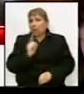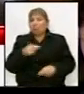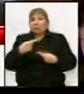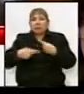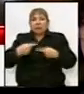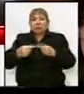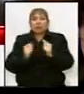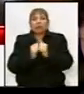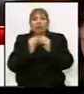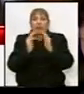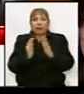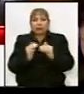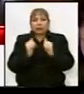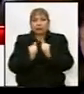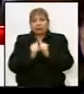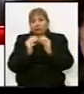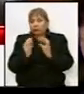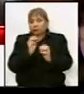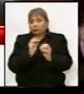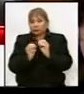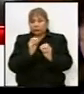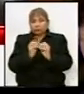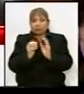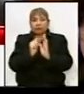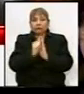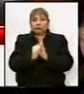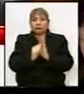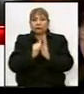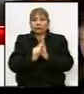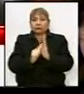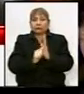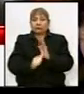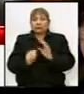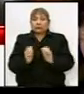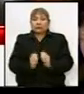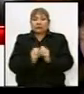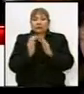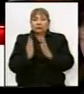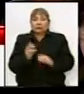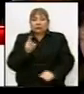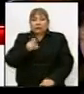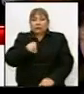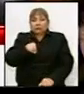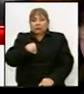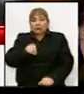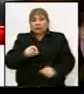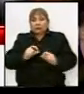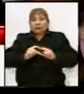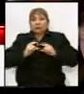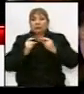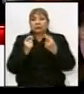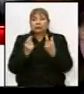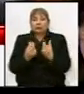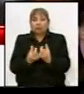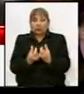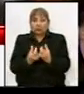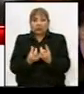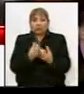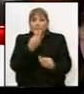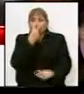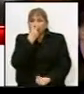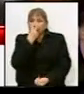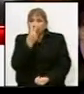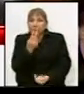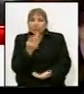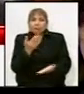a día estamos resolviendo en la agenda en la agenda del día pero necesitamos un grupo de grupo de peruanos que estén viendo la